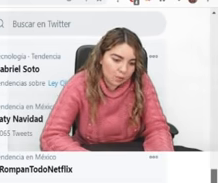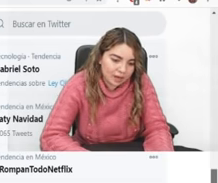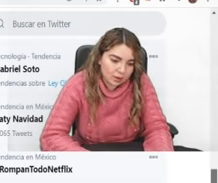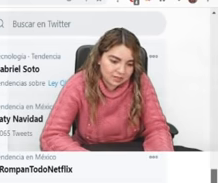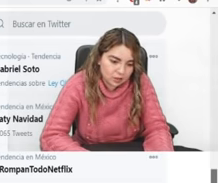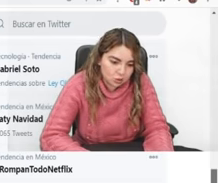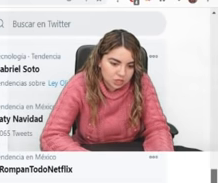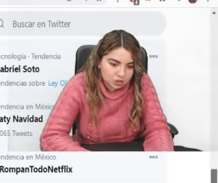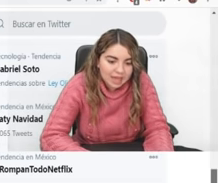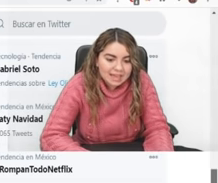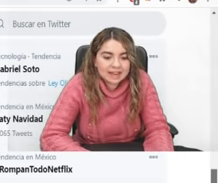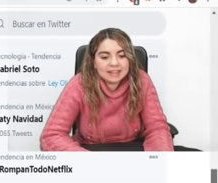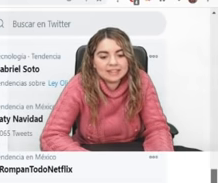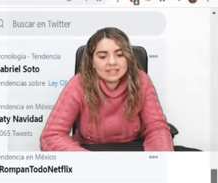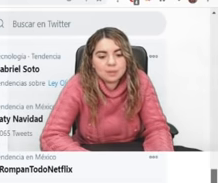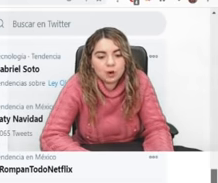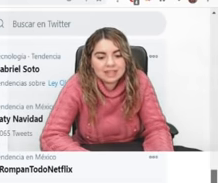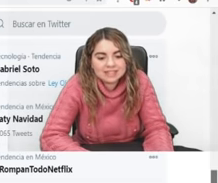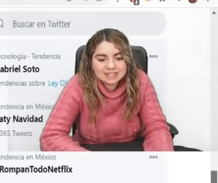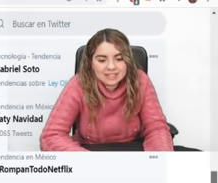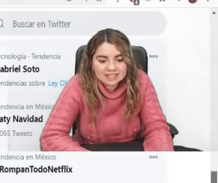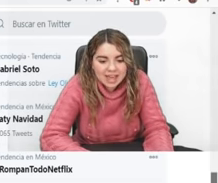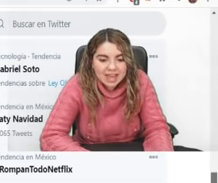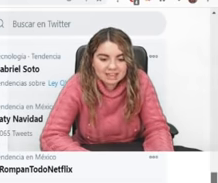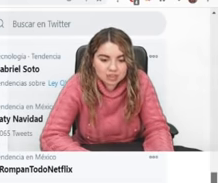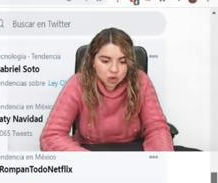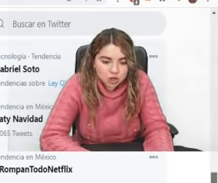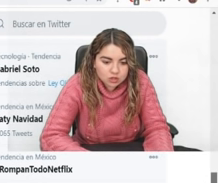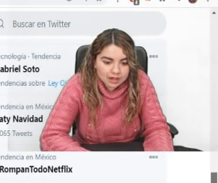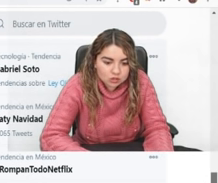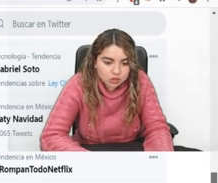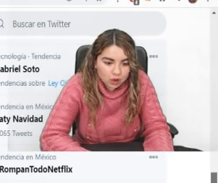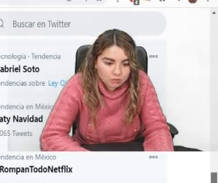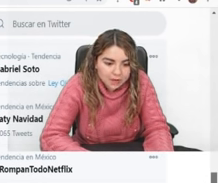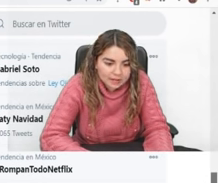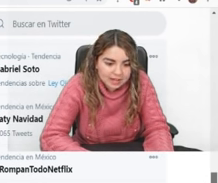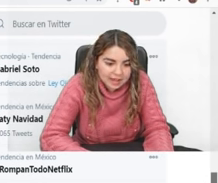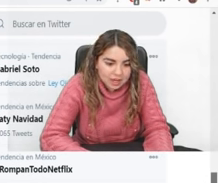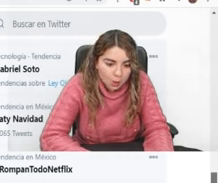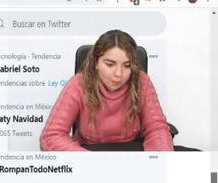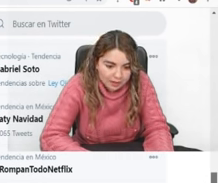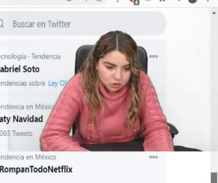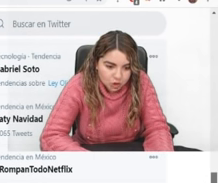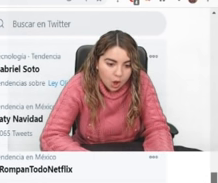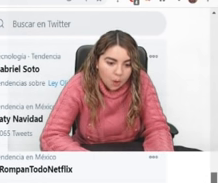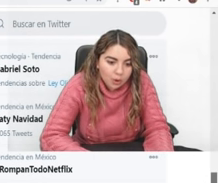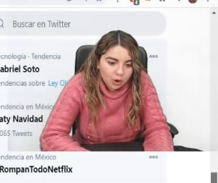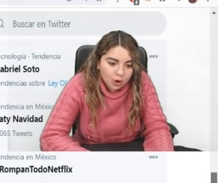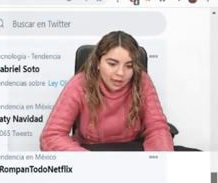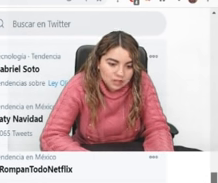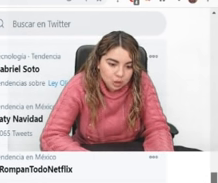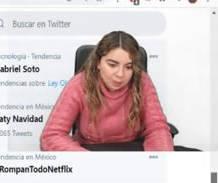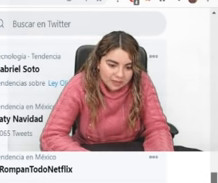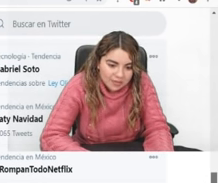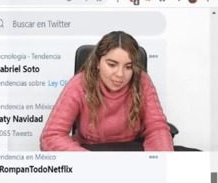en el gobierno de Estados Unidos se caracteriza por la existencia de sólidos lazos de confianza y cooperación, por lo